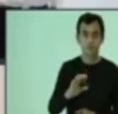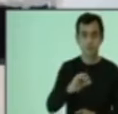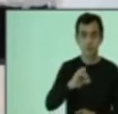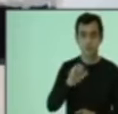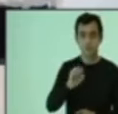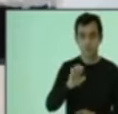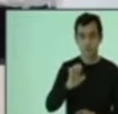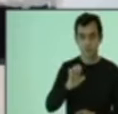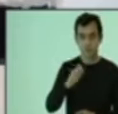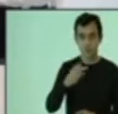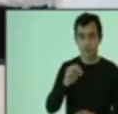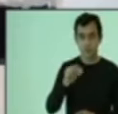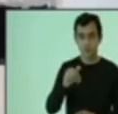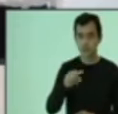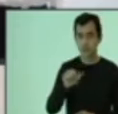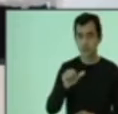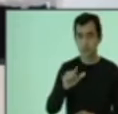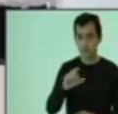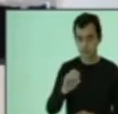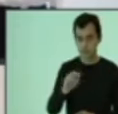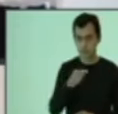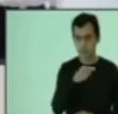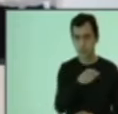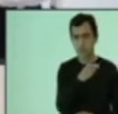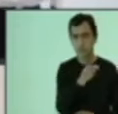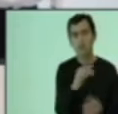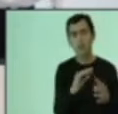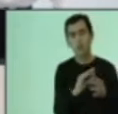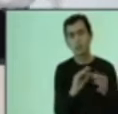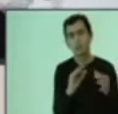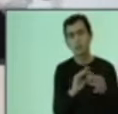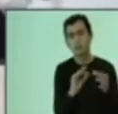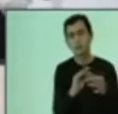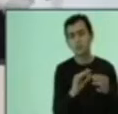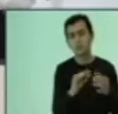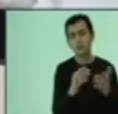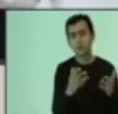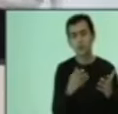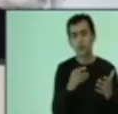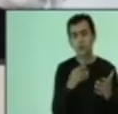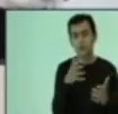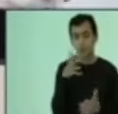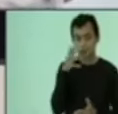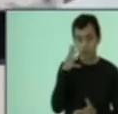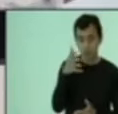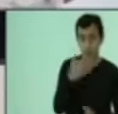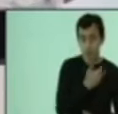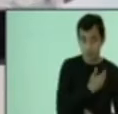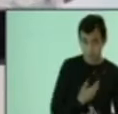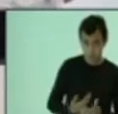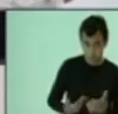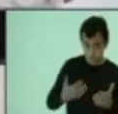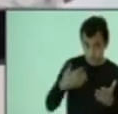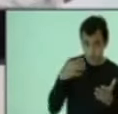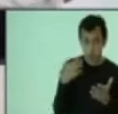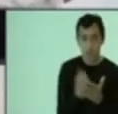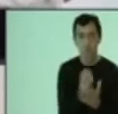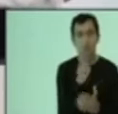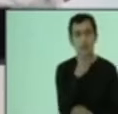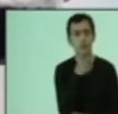Gonzalo Martínez Pacheco. Usted habla que de llegar a la presidencia municipal